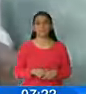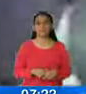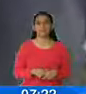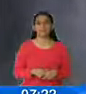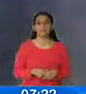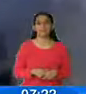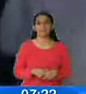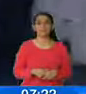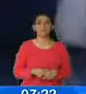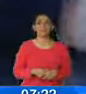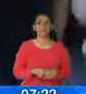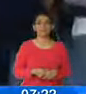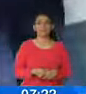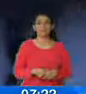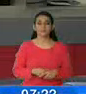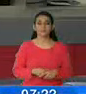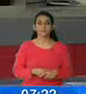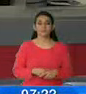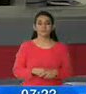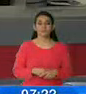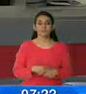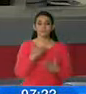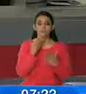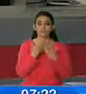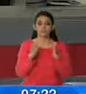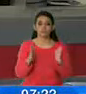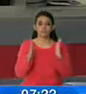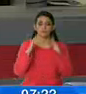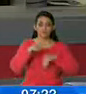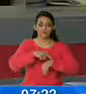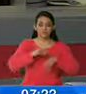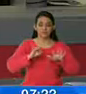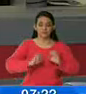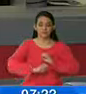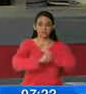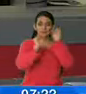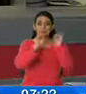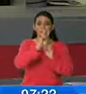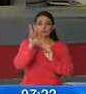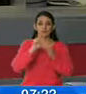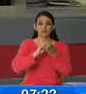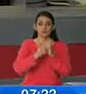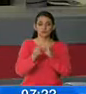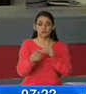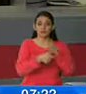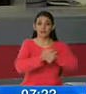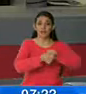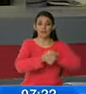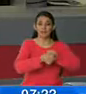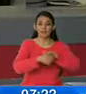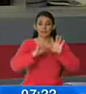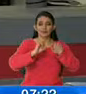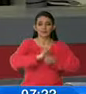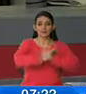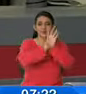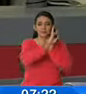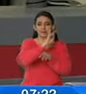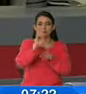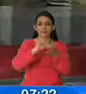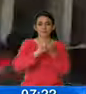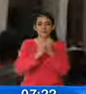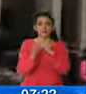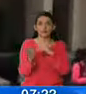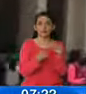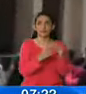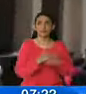Informó Jorge Salazar. Gracias por acompañarnos. Son las 7:22 en la mañana, 6:22 allá en Galápagos, en el recinto electoral de la